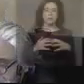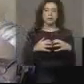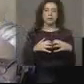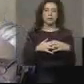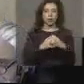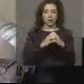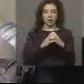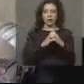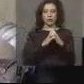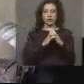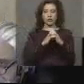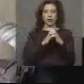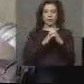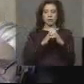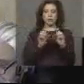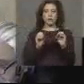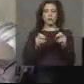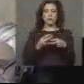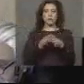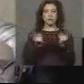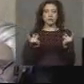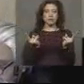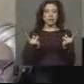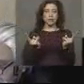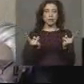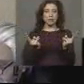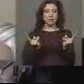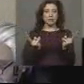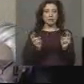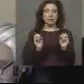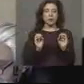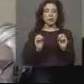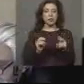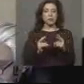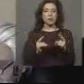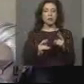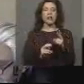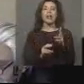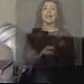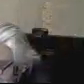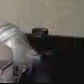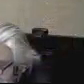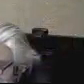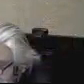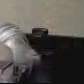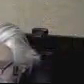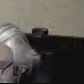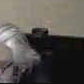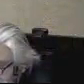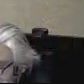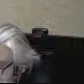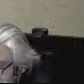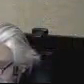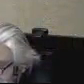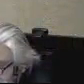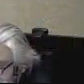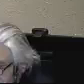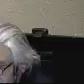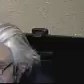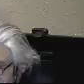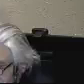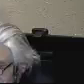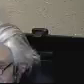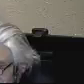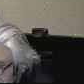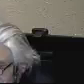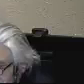pública. Al desmunicipalizar la educación significa que el Estado vuelve a controlar la educación pública y esto no